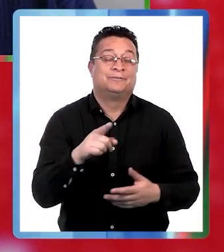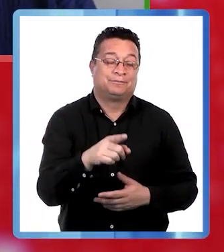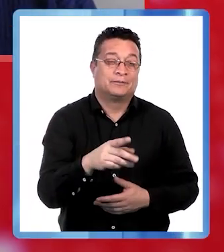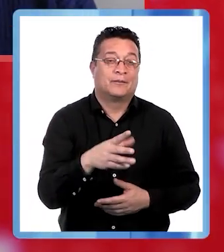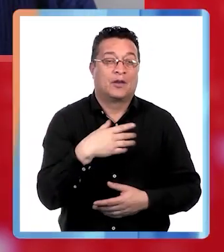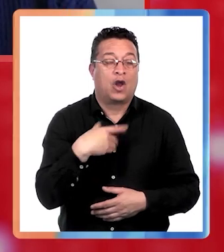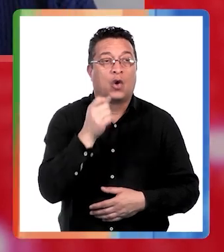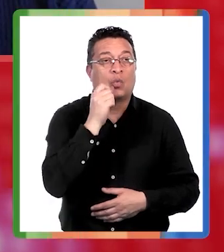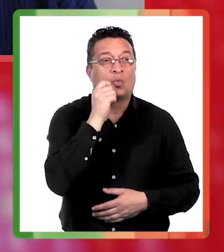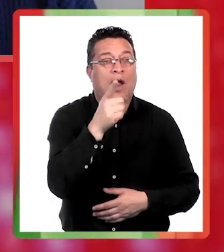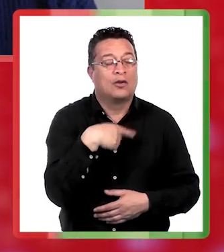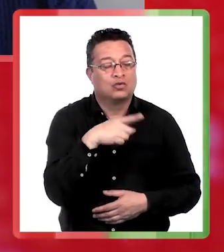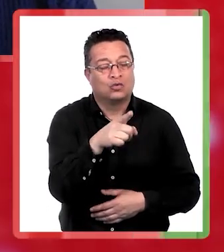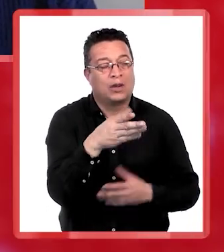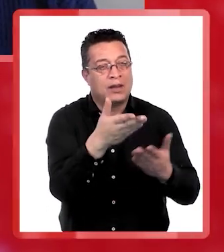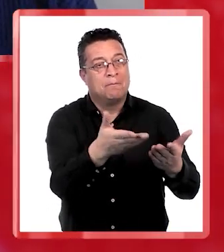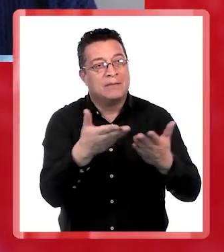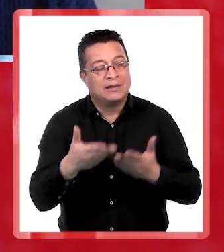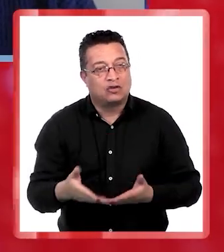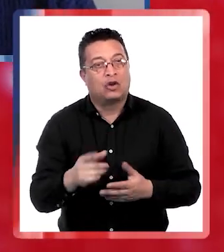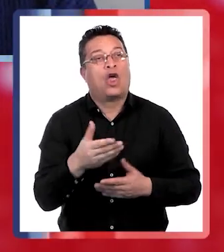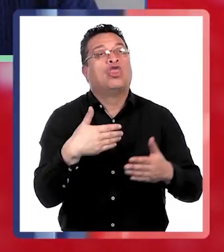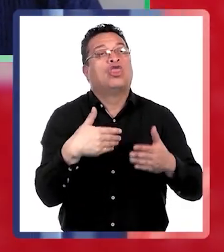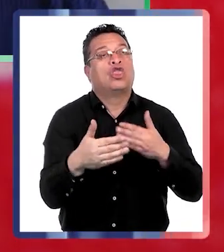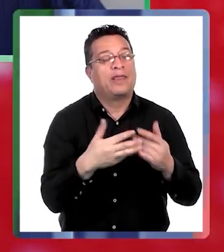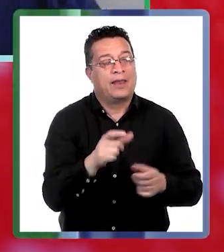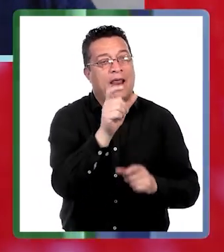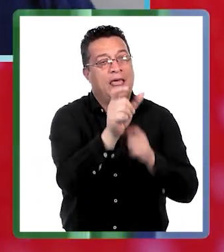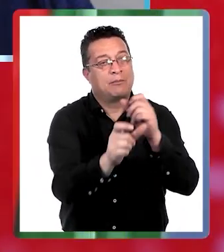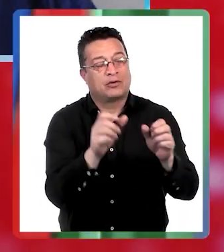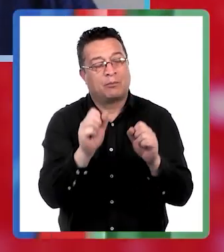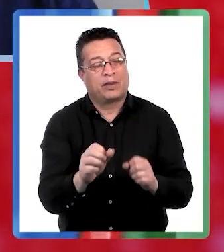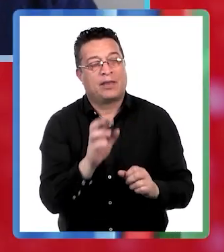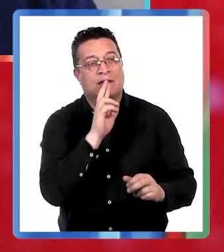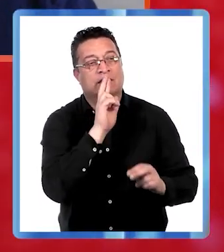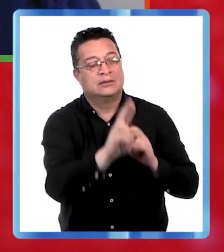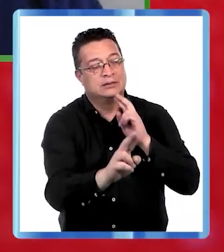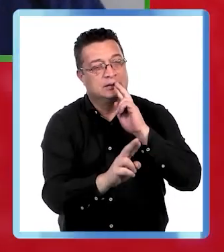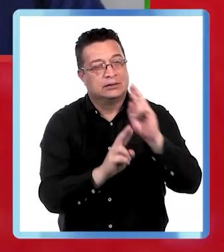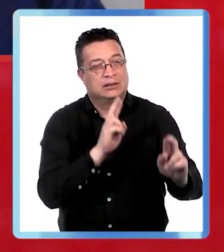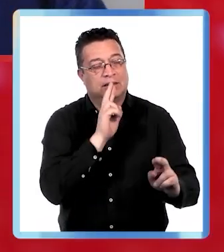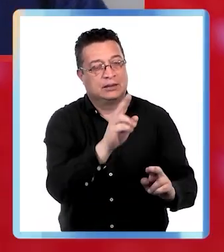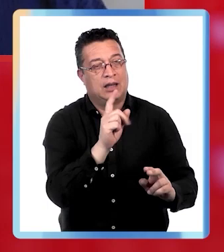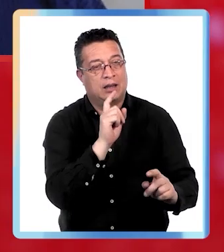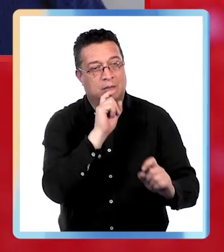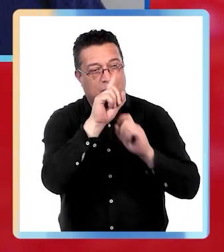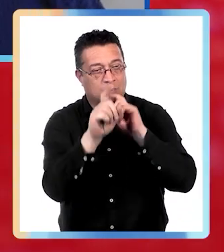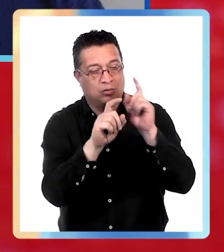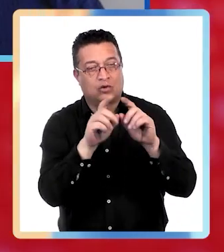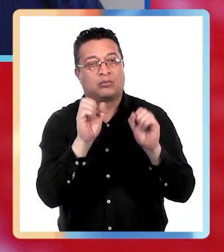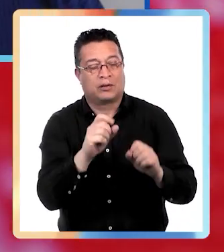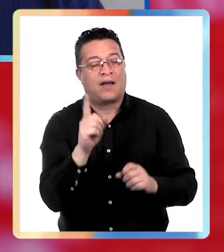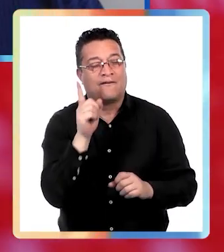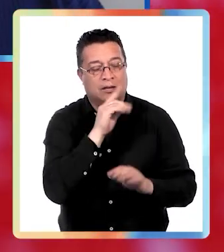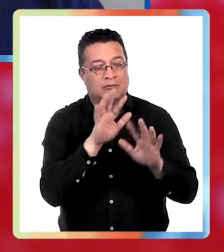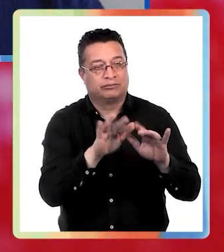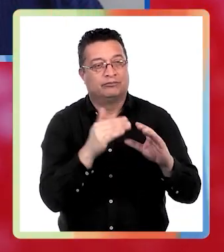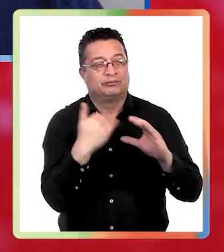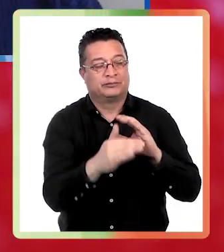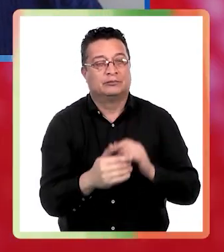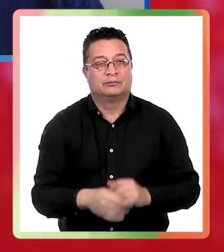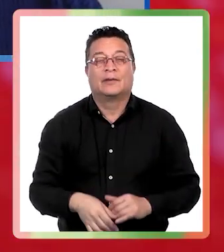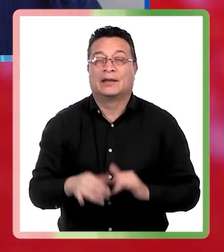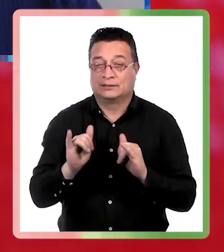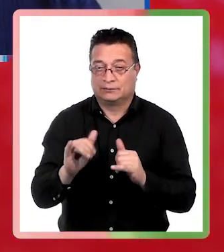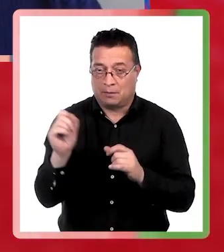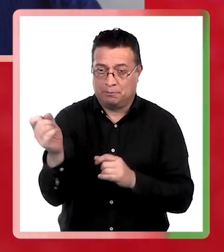Bueno, Emilio, entonces, ¿cuál es la invitación y dónde también la gente puede responder esta encuesta para que se complete finalmente?